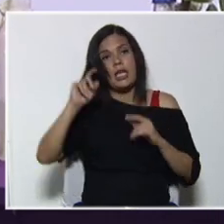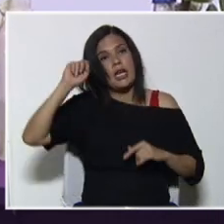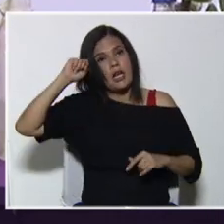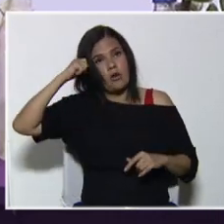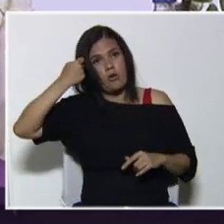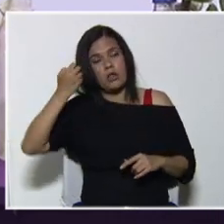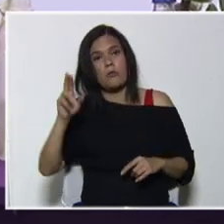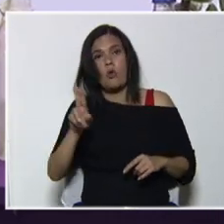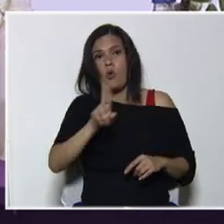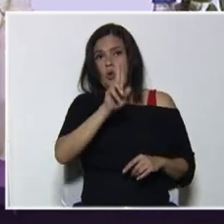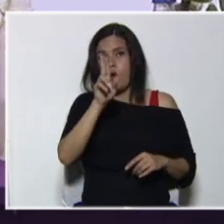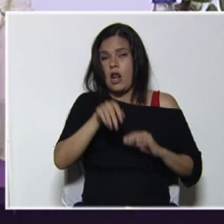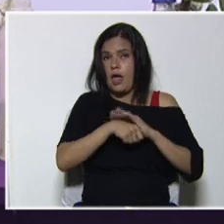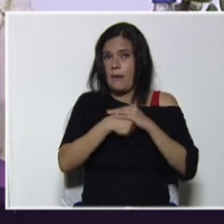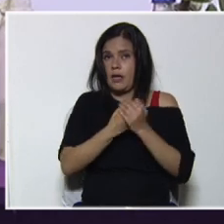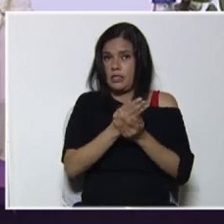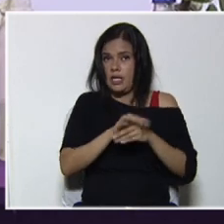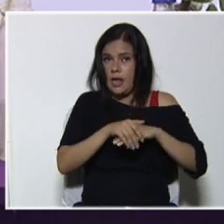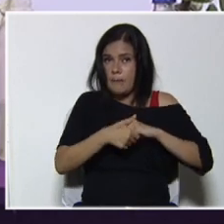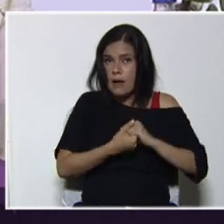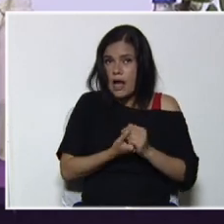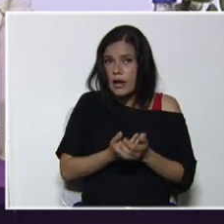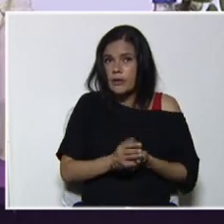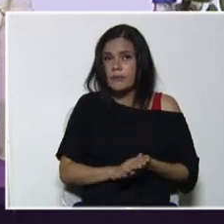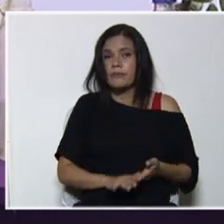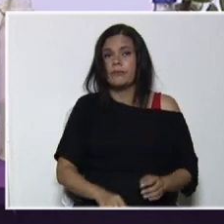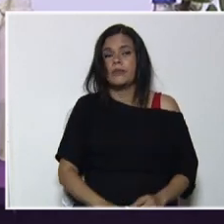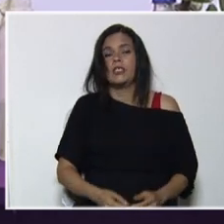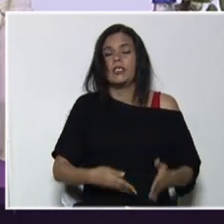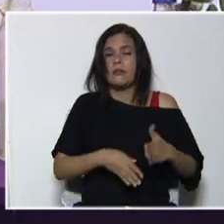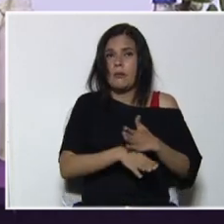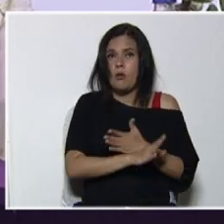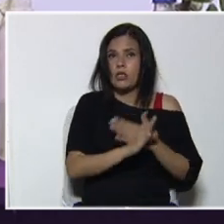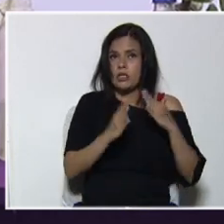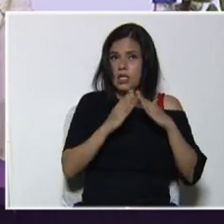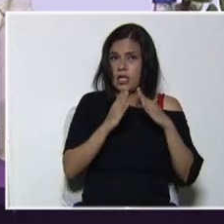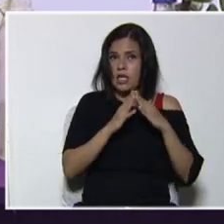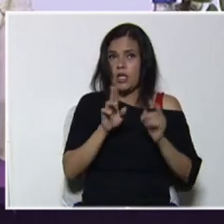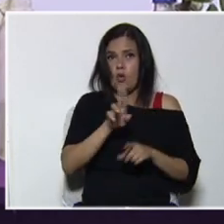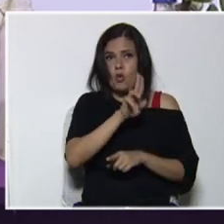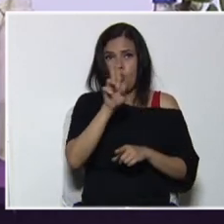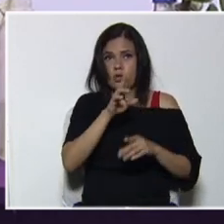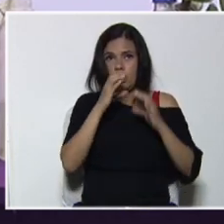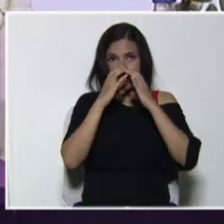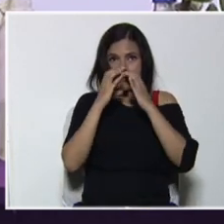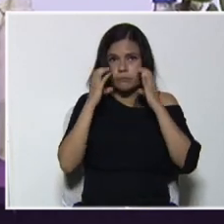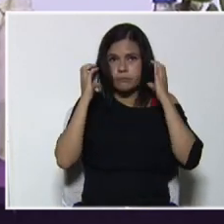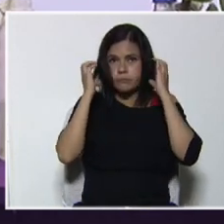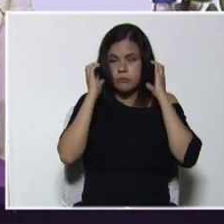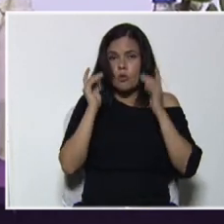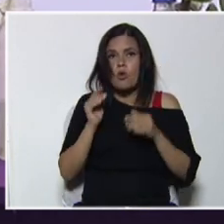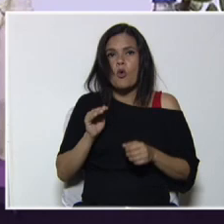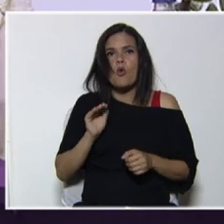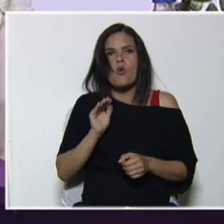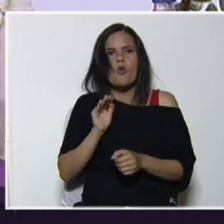Recordemos, lavarse frecuentemente las manos y si vamos a salir del hogar, utilizar el tapaboca. Cuidémonos a